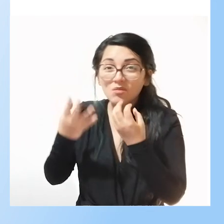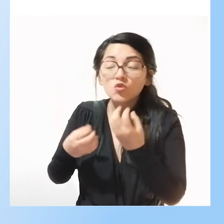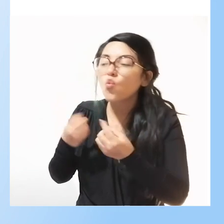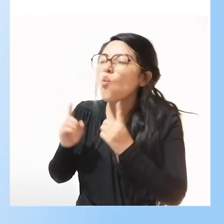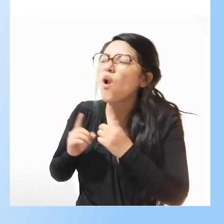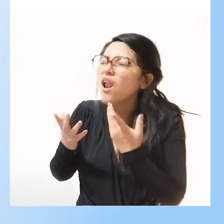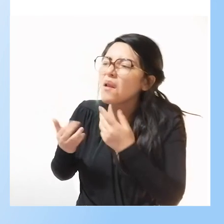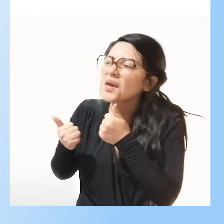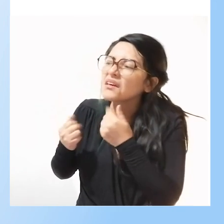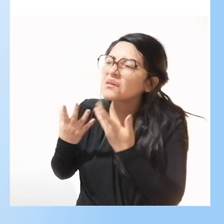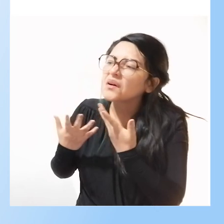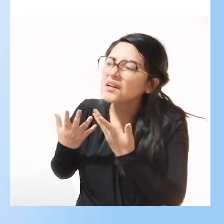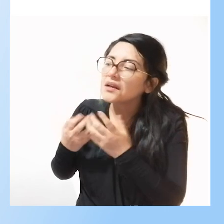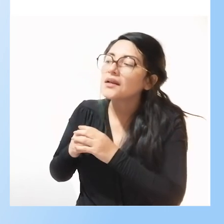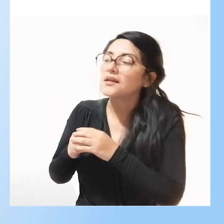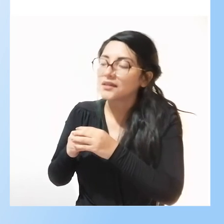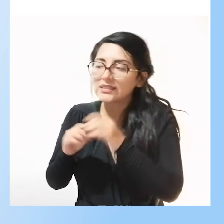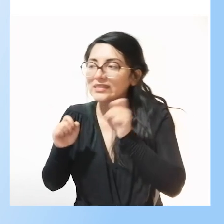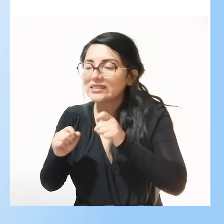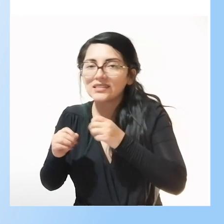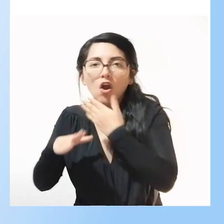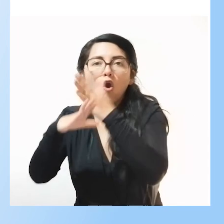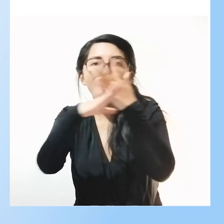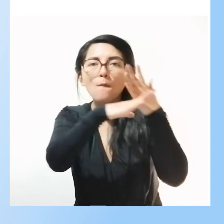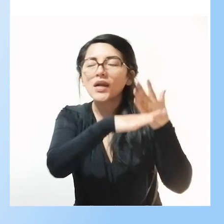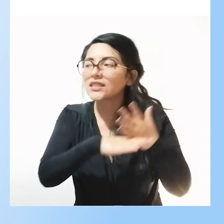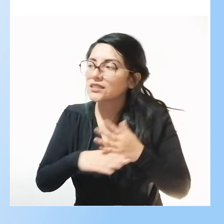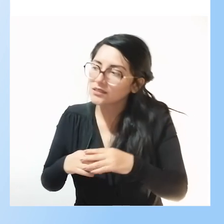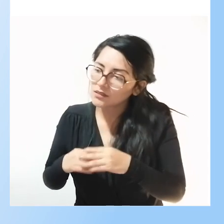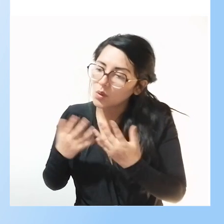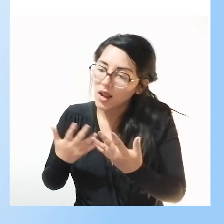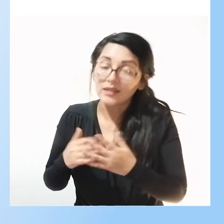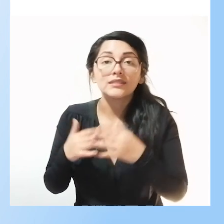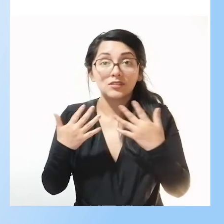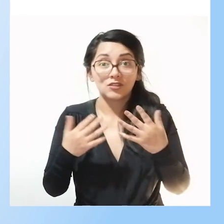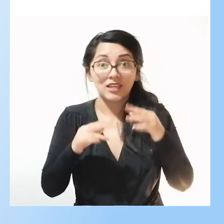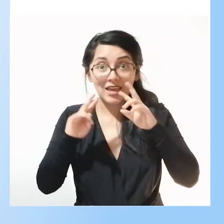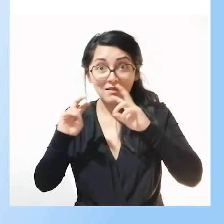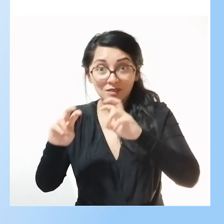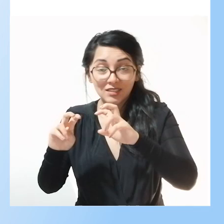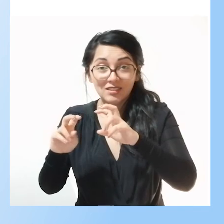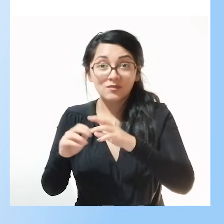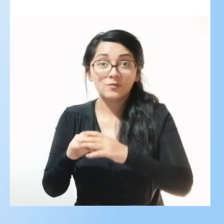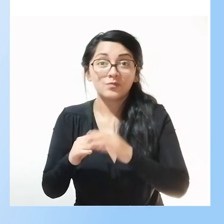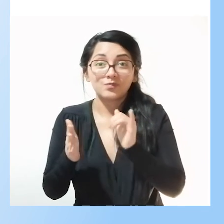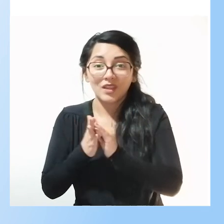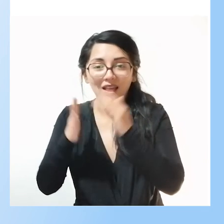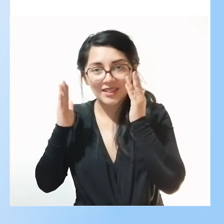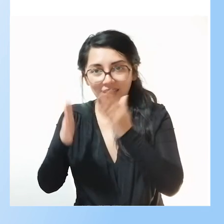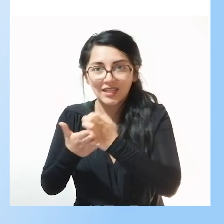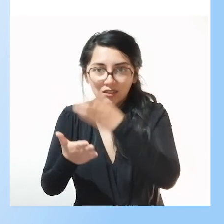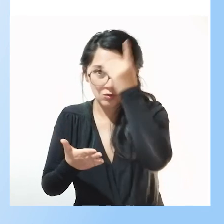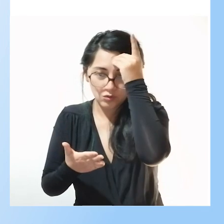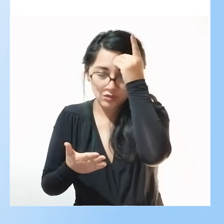funcionan y son los que debemos aplicar en pedagogía hospitalaria, porque esta investigación está avanzada en el ámbito